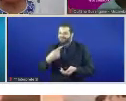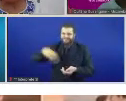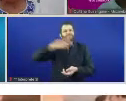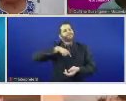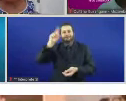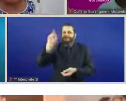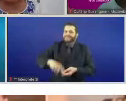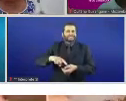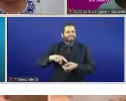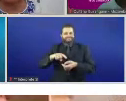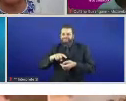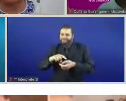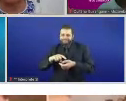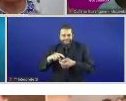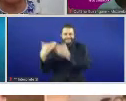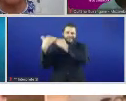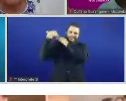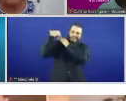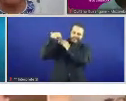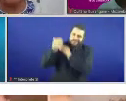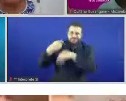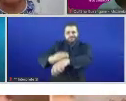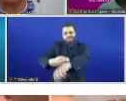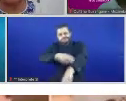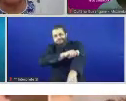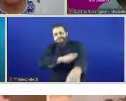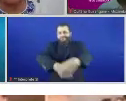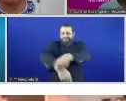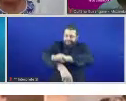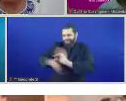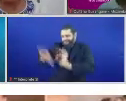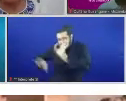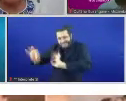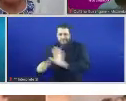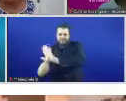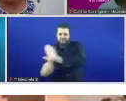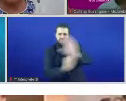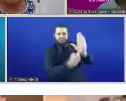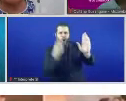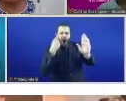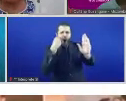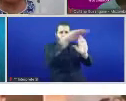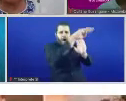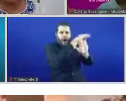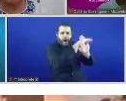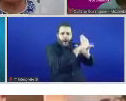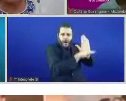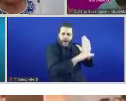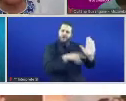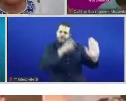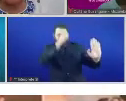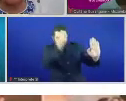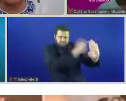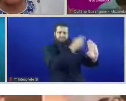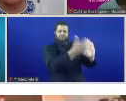compromiso de hacer visible en los programas nacionales el cumplir con los compromisos de lograr